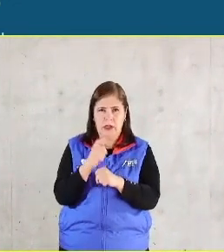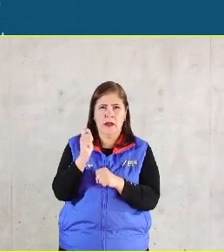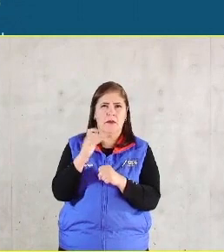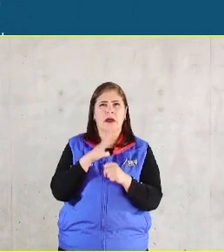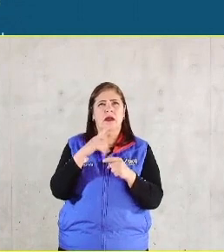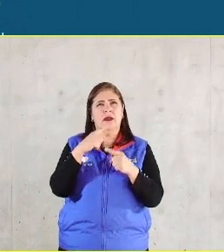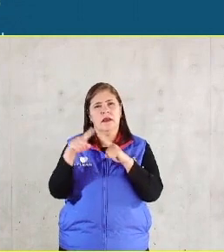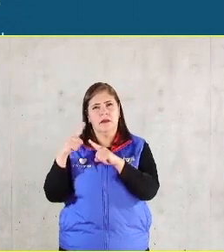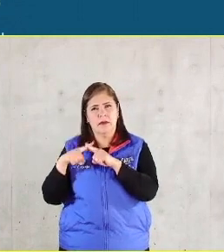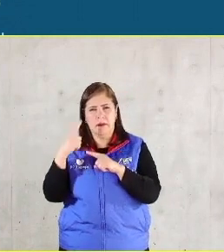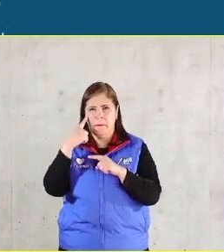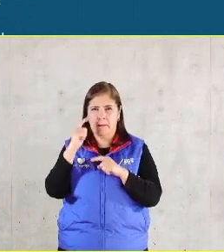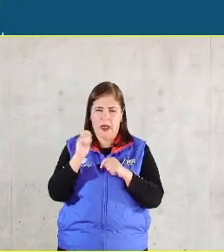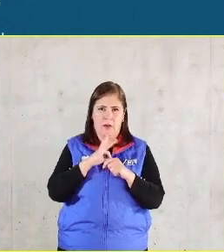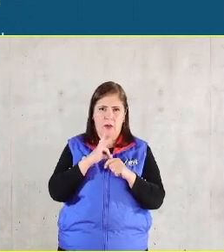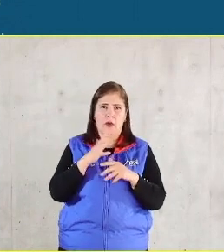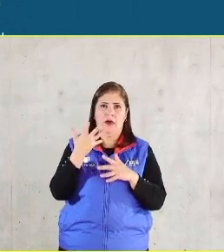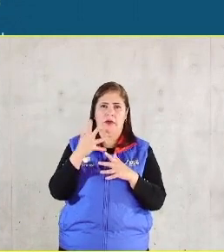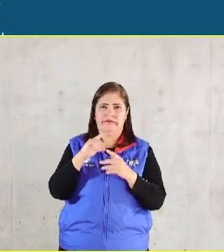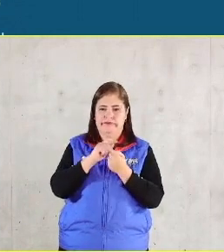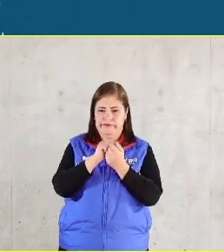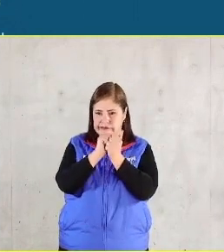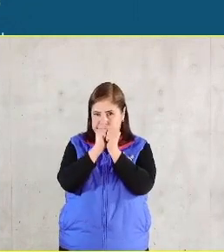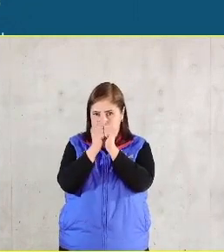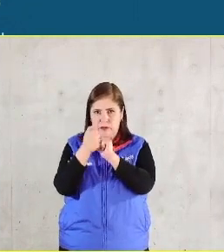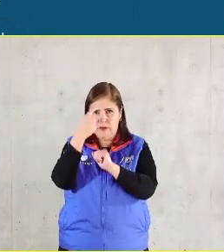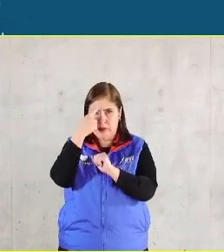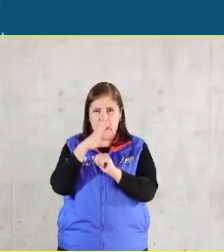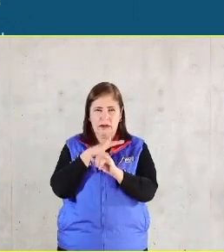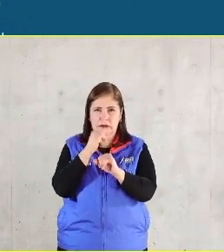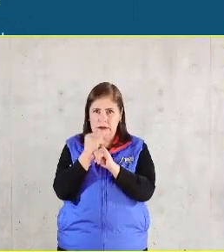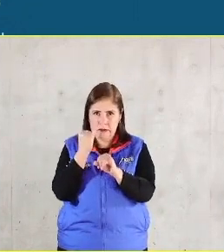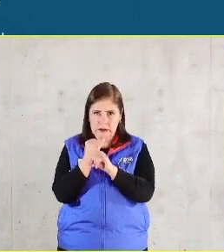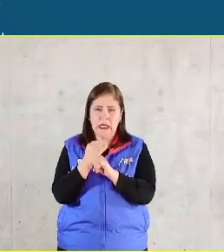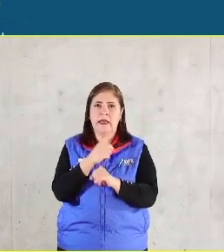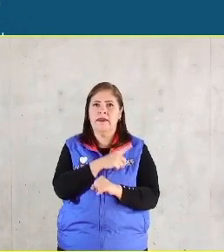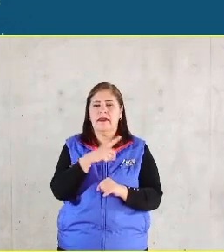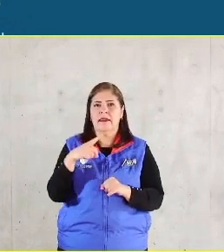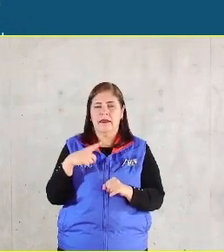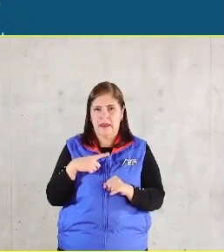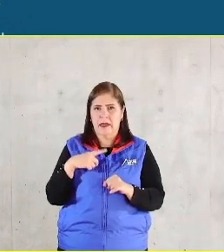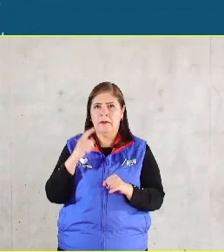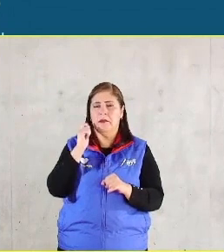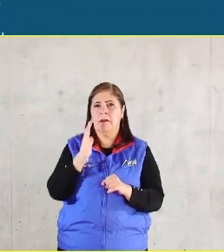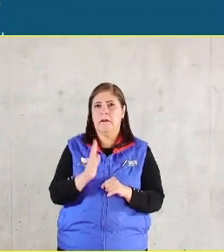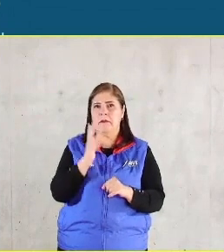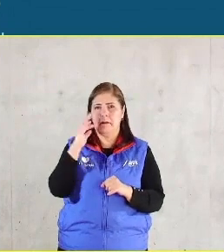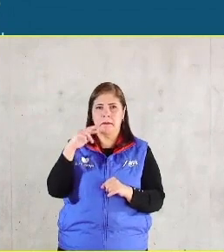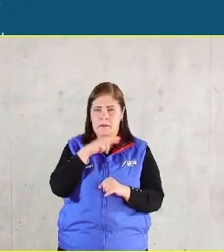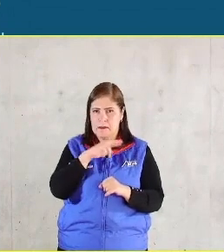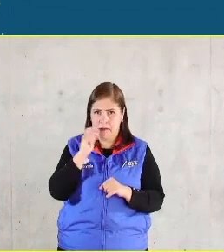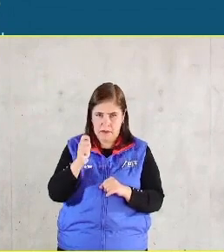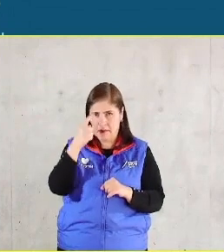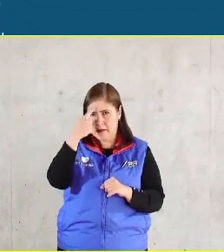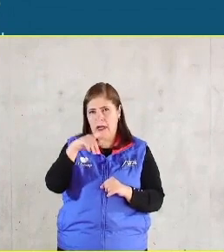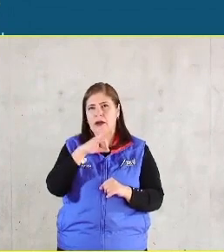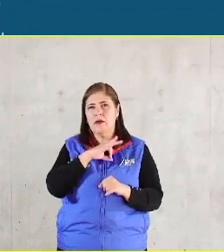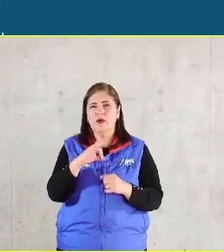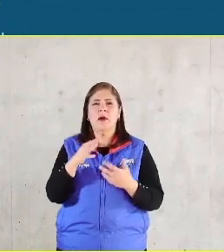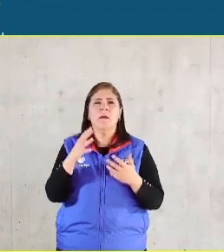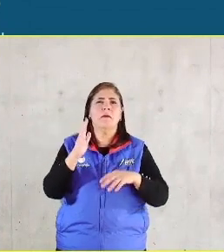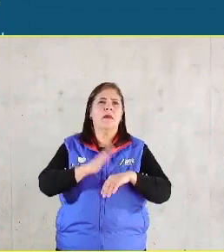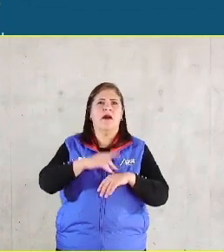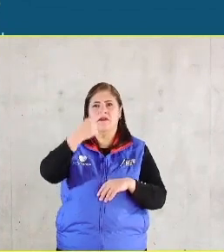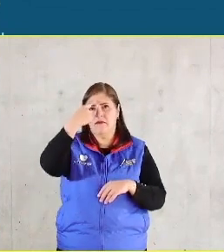procesos y transformación digital que tenemos que poner en práctica para que esto sea mucho más ágil y de alguna manera nos facilite el hecho